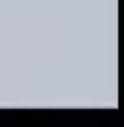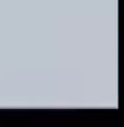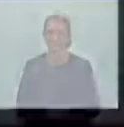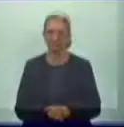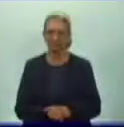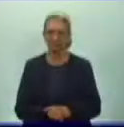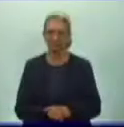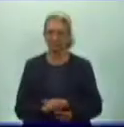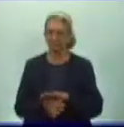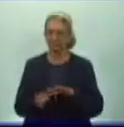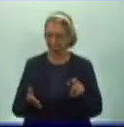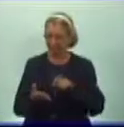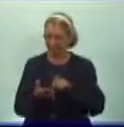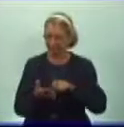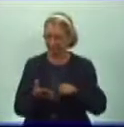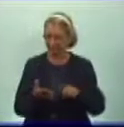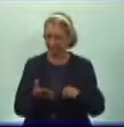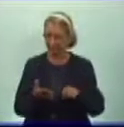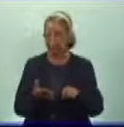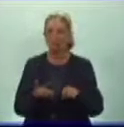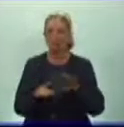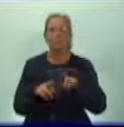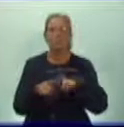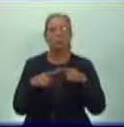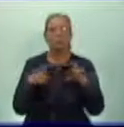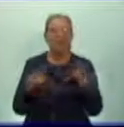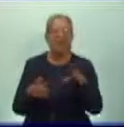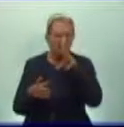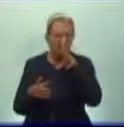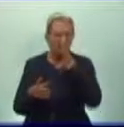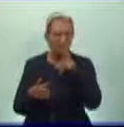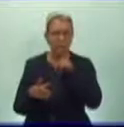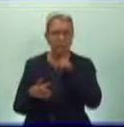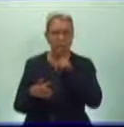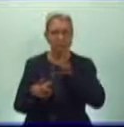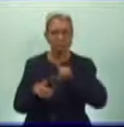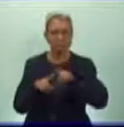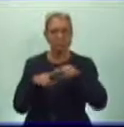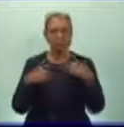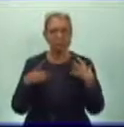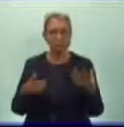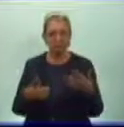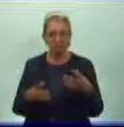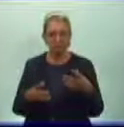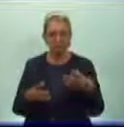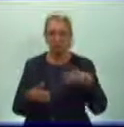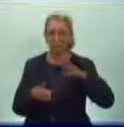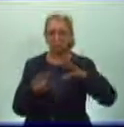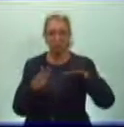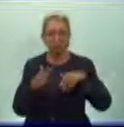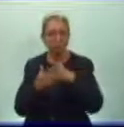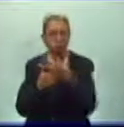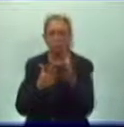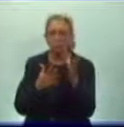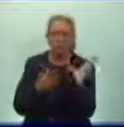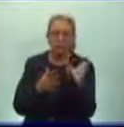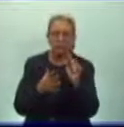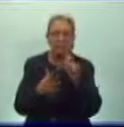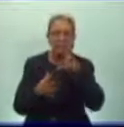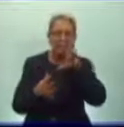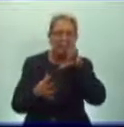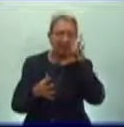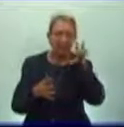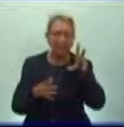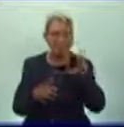Ya la copiaron. La cotorra dejó de chillar porque se pasaba todo el día escandalizando, todos estaban cansados de su